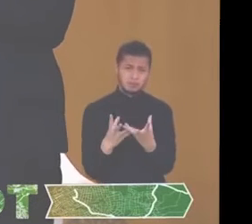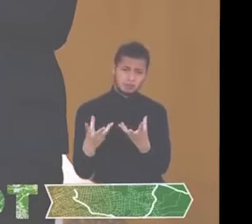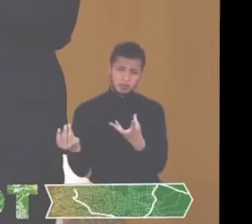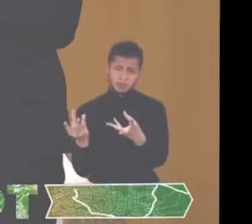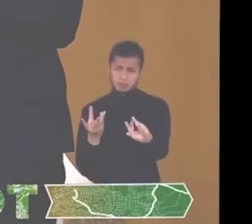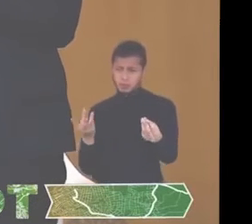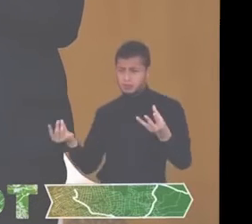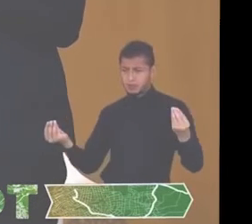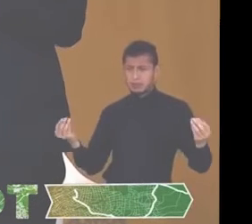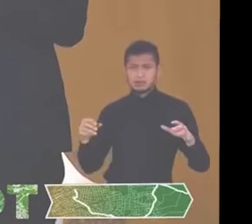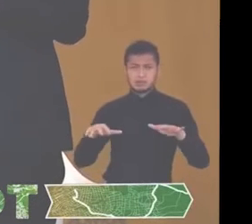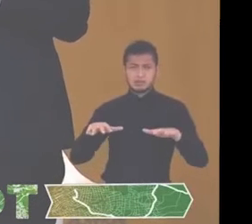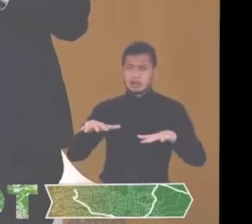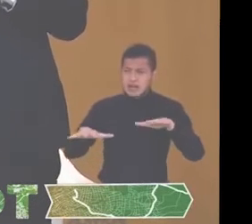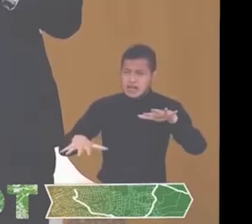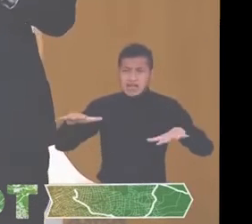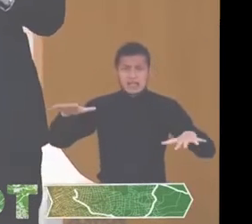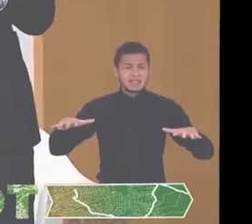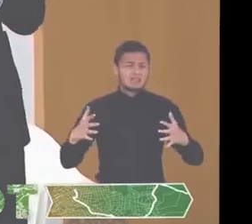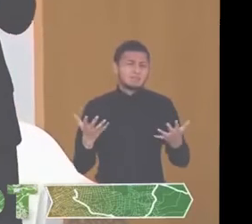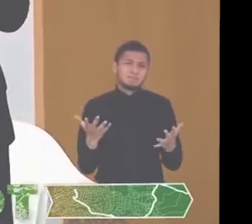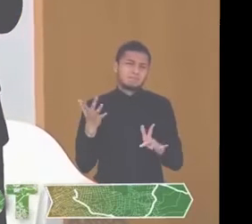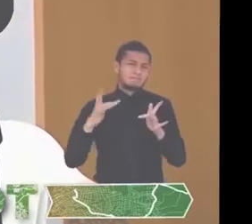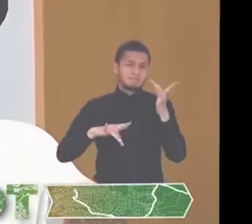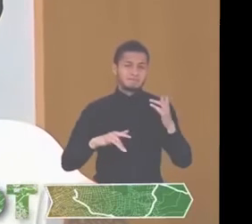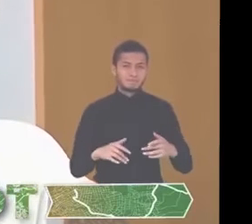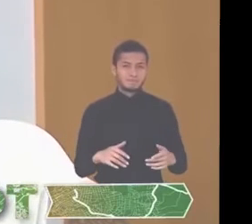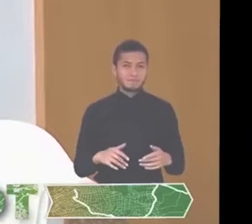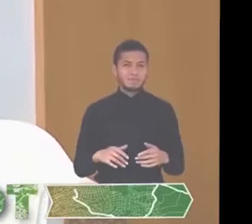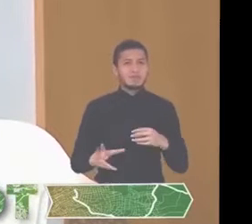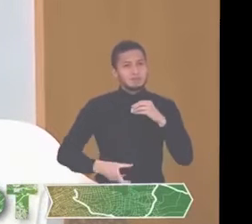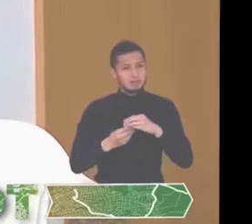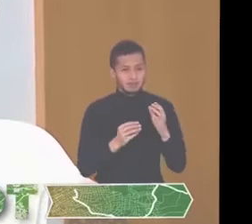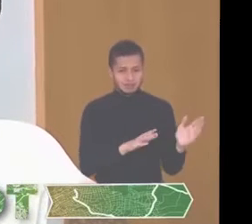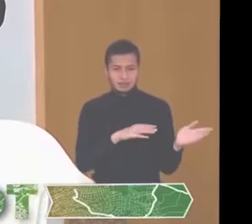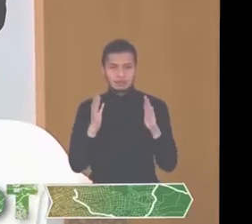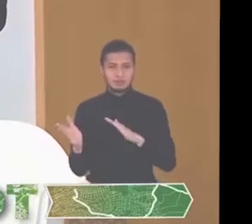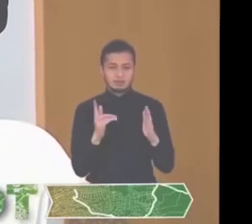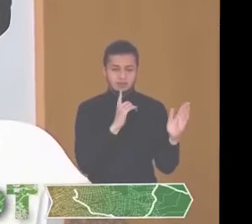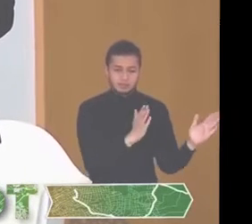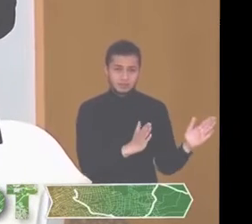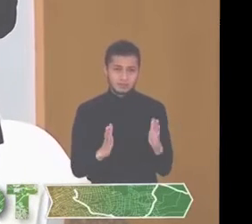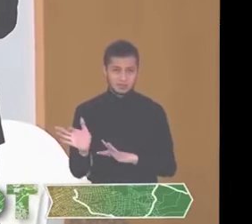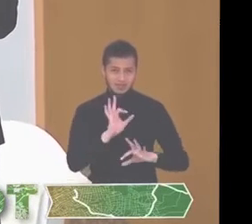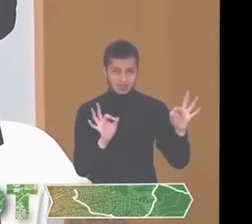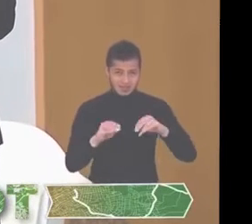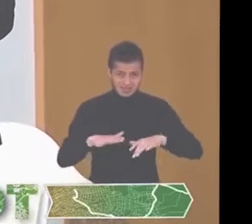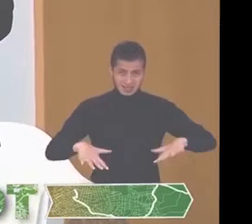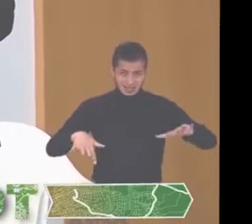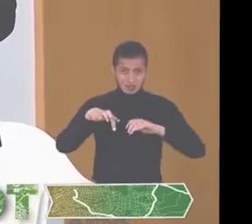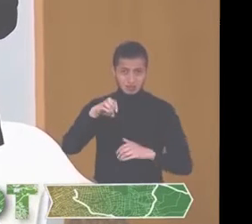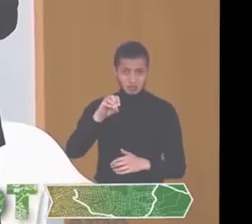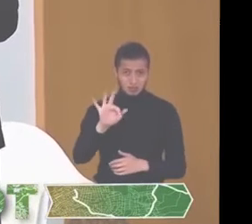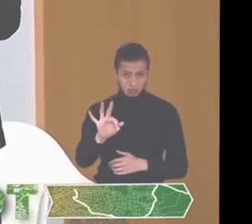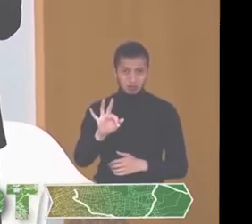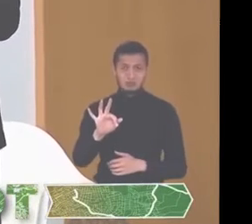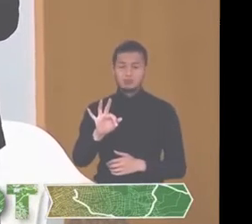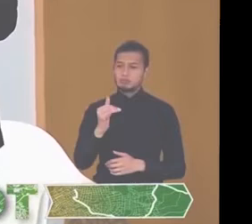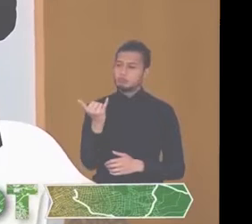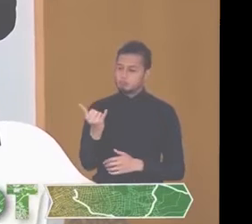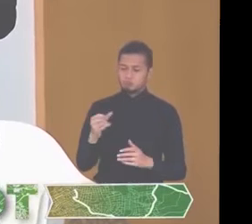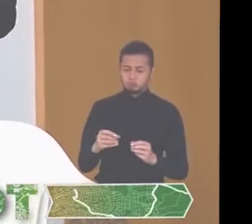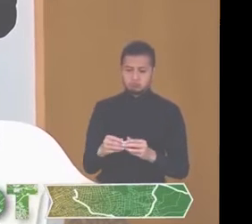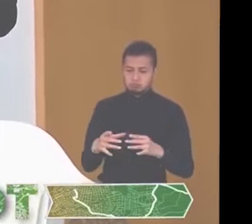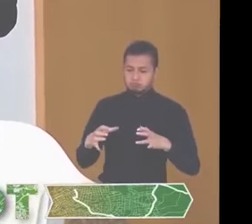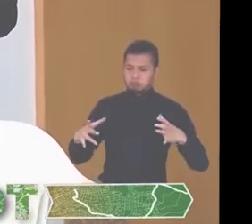también nos pone en una lógica y es la participación, que para el desarrollo y la propuesta de un plan de ordenamiento territorial se